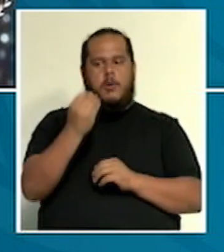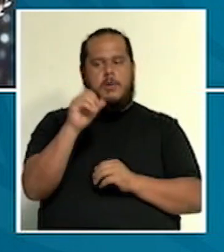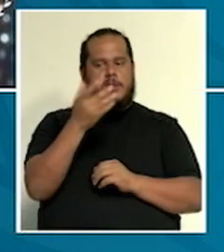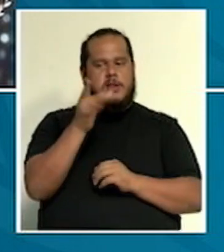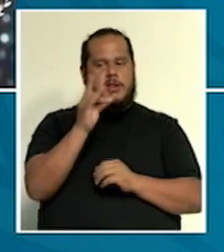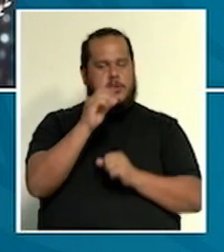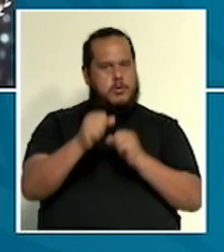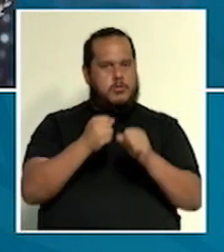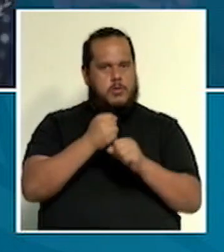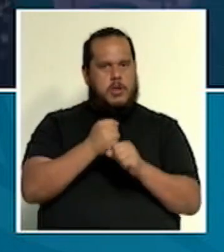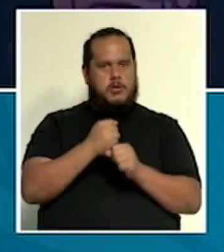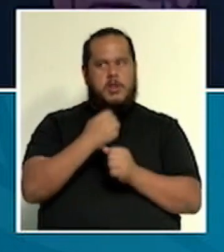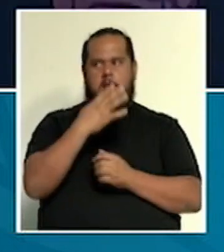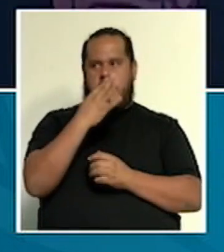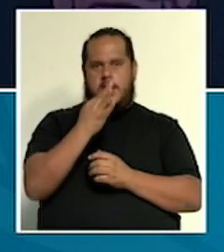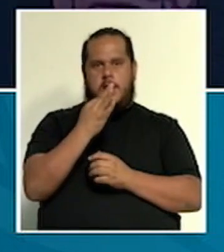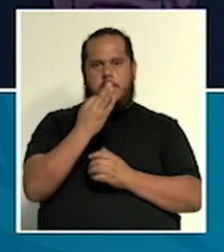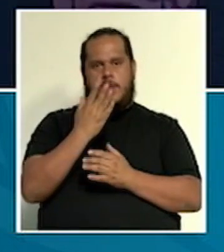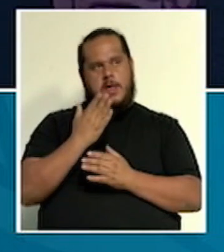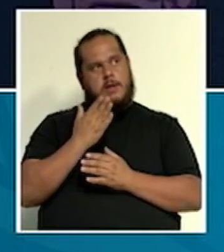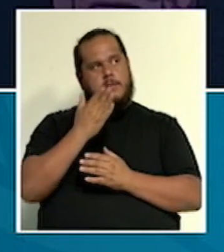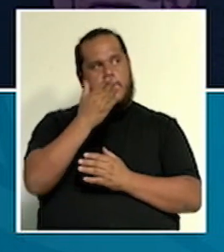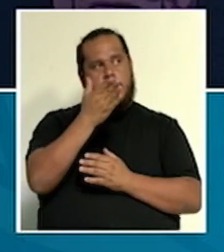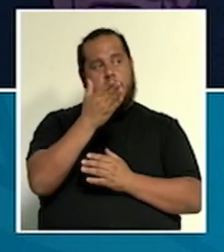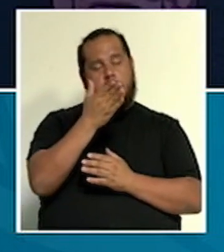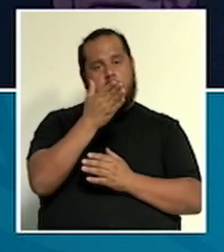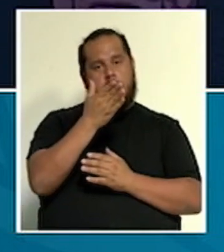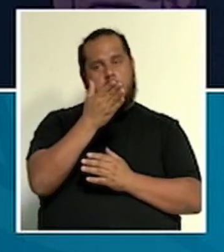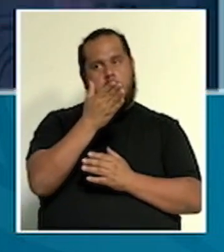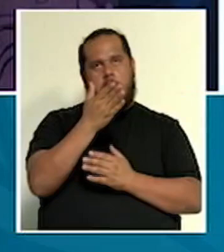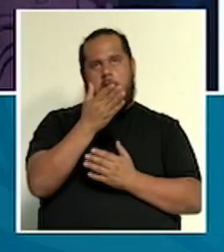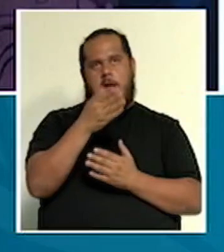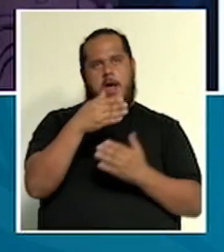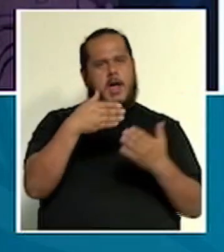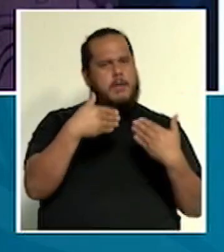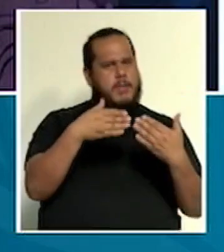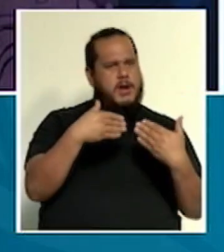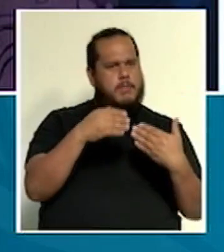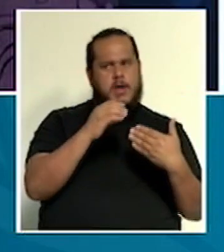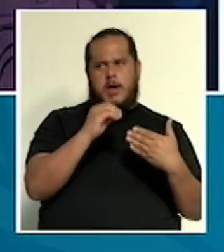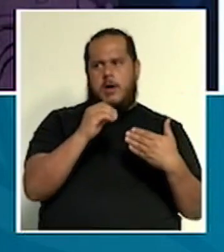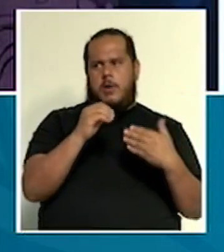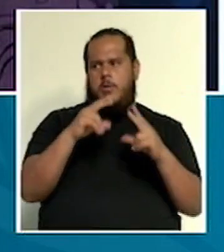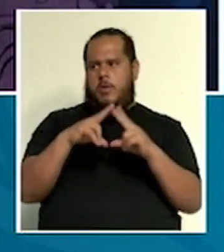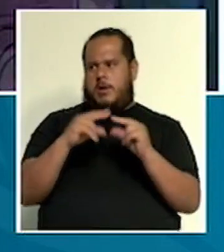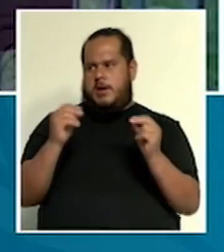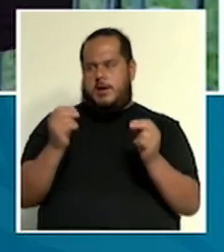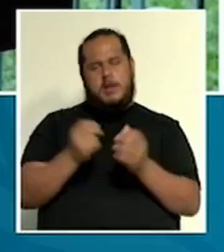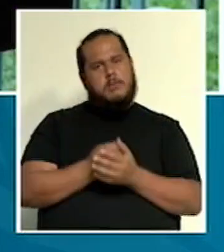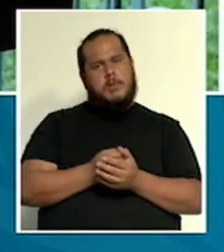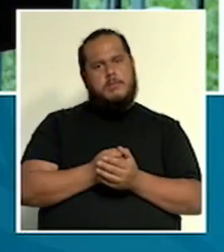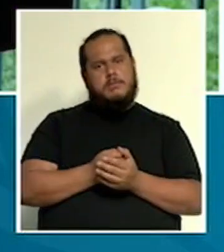18 años que creo que había ido, no sé si a Panamá o a Nicaragua,